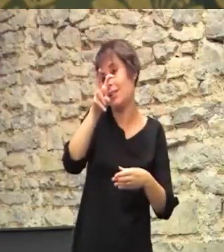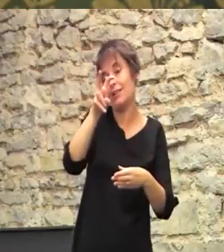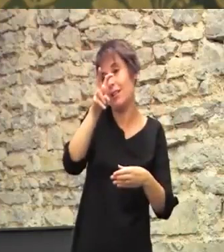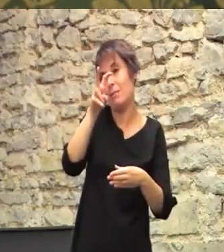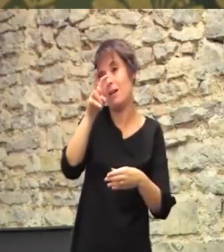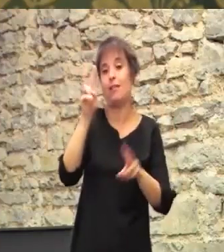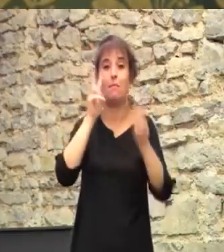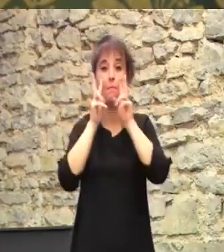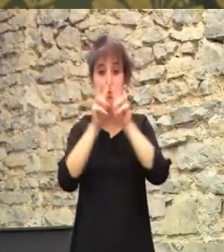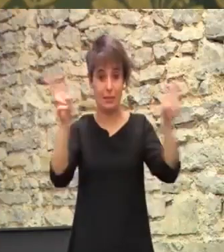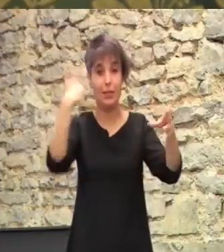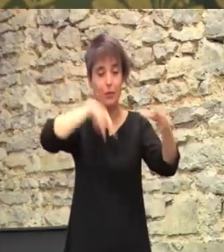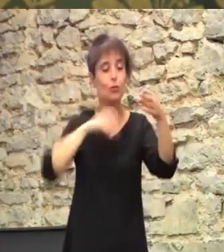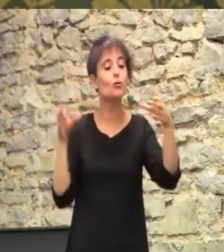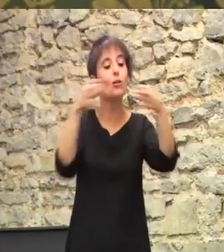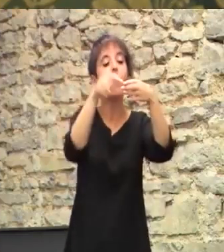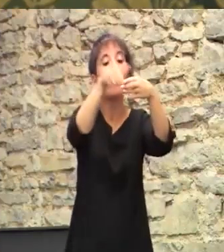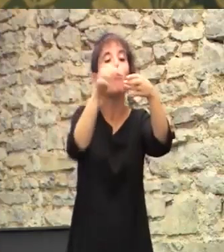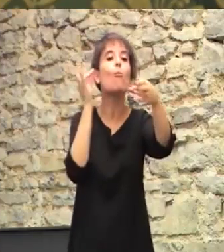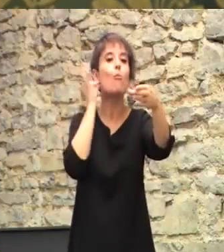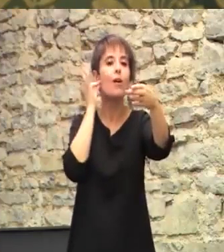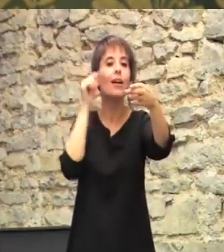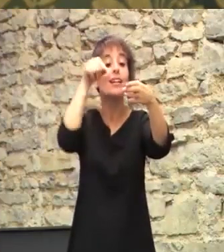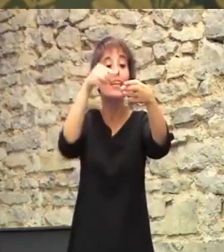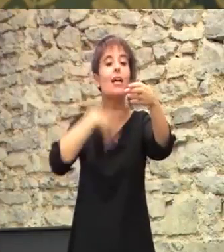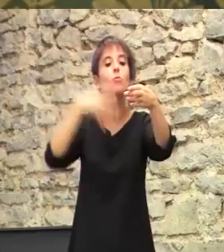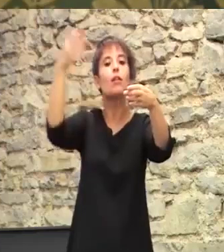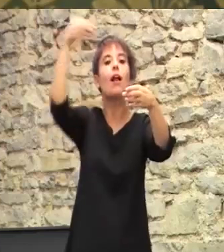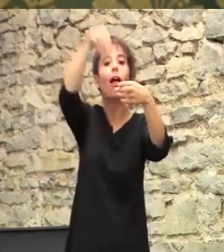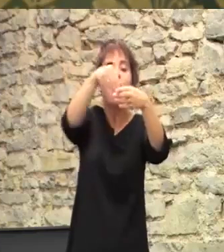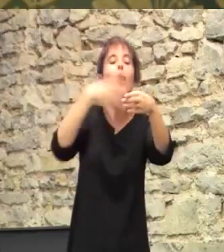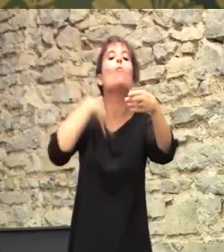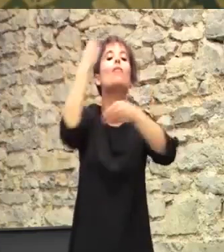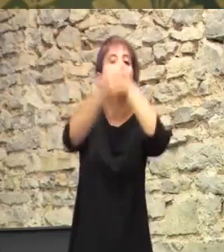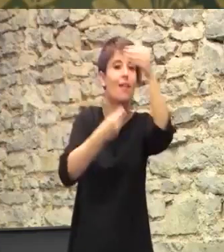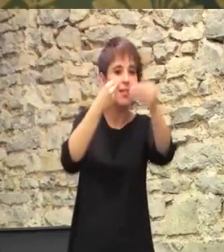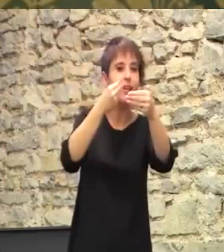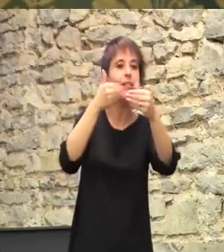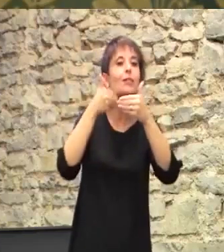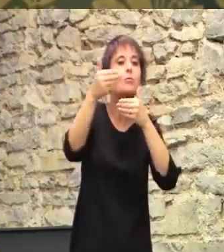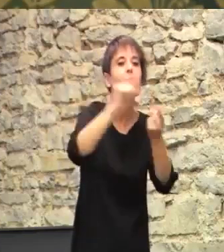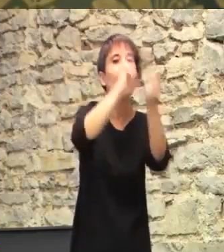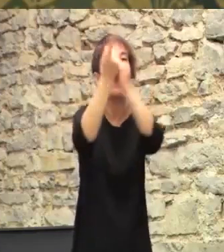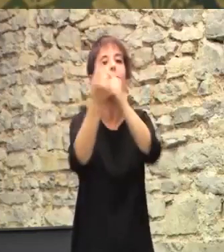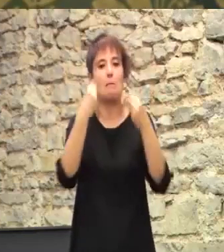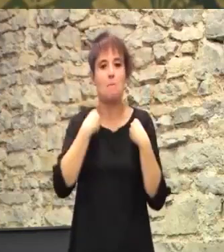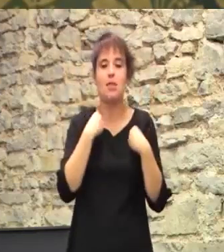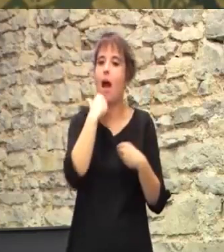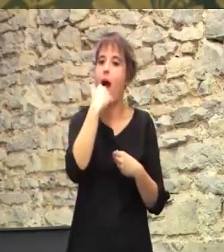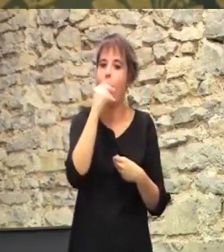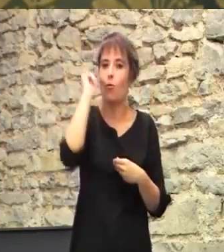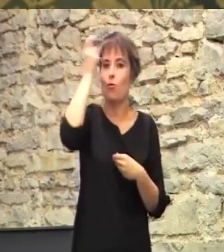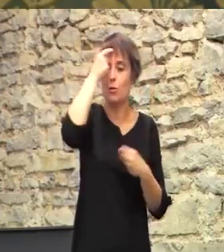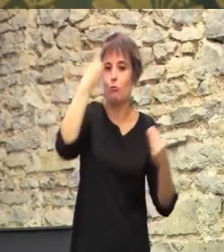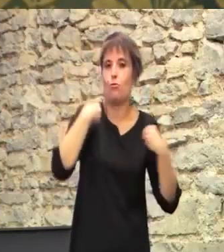desde la perspectiva que lo abordaba que pudieran hacer algo con ello y cambiar algunos aspectos en su vida para